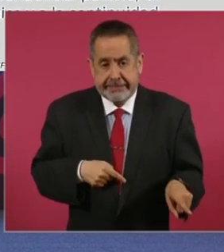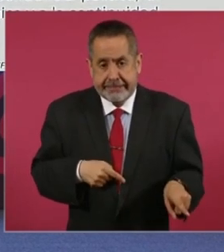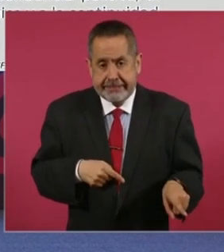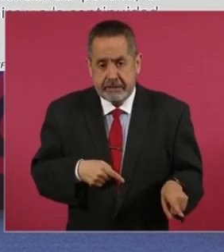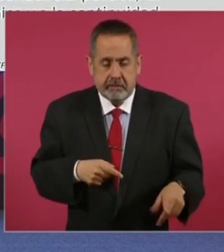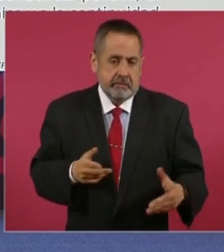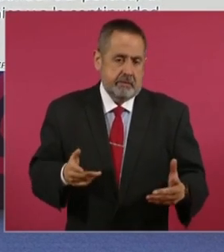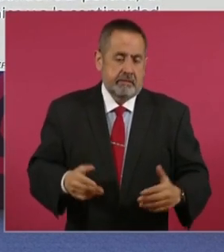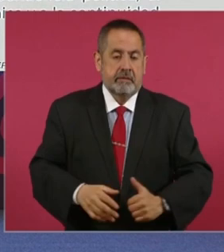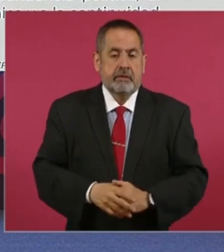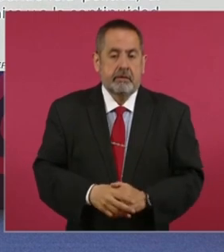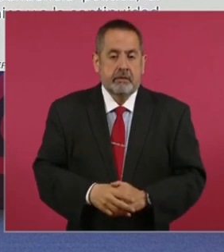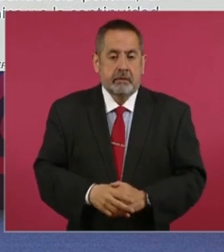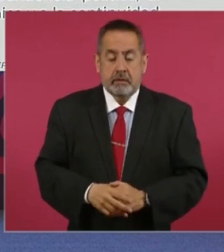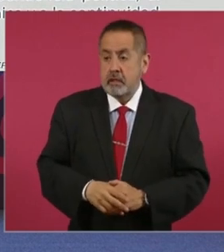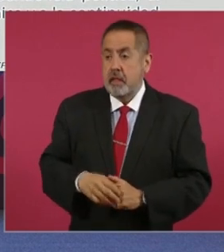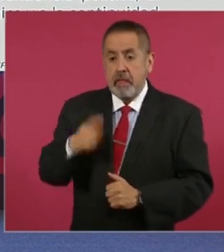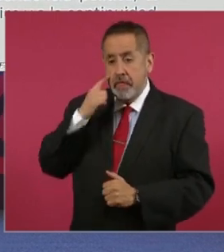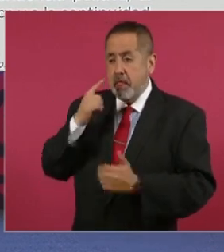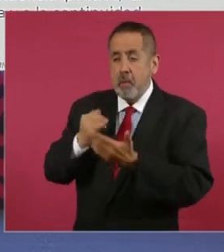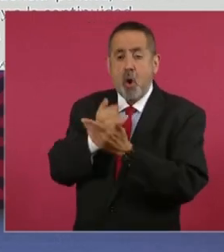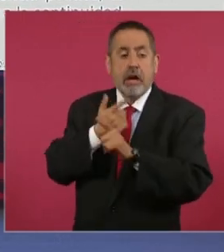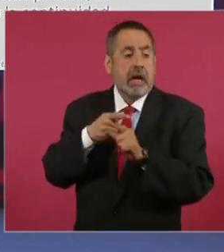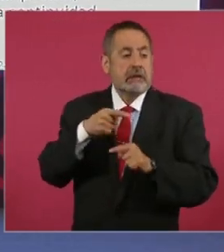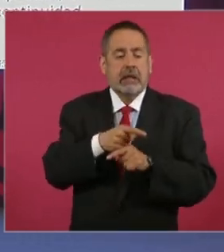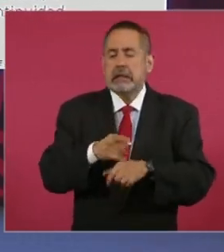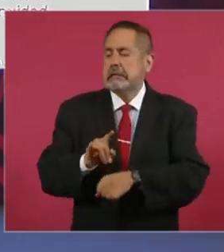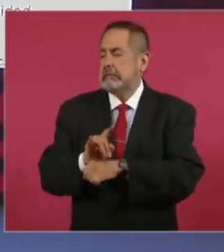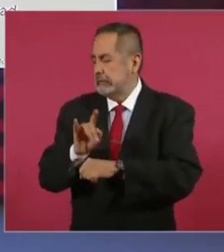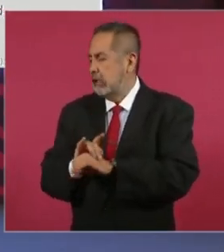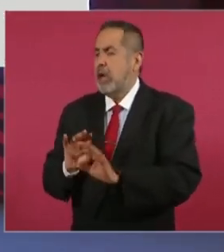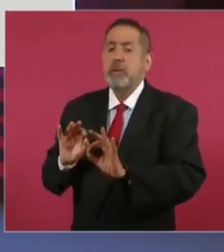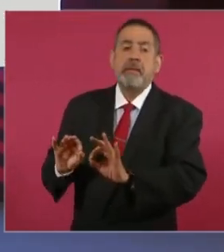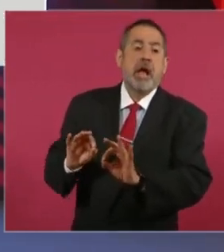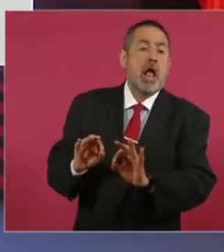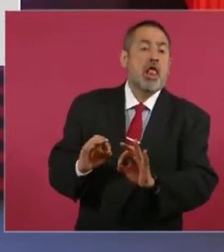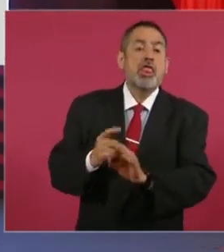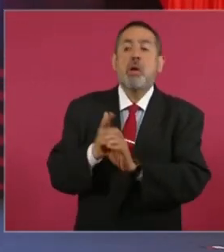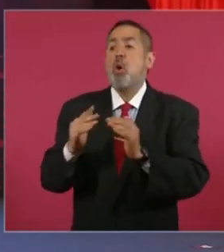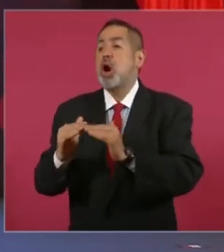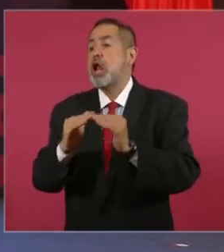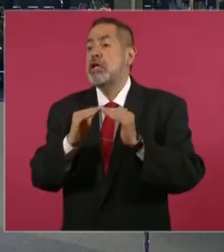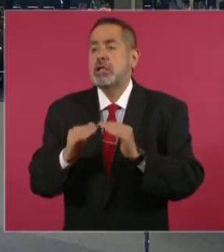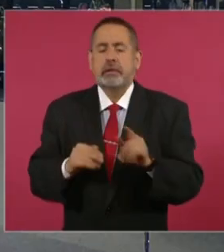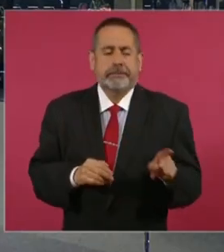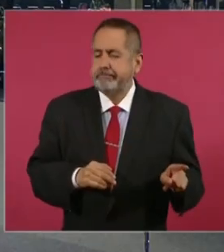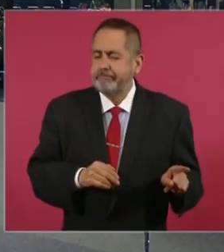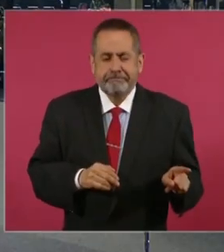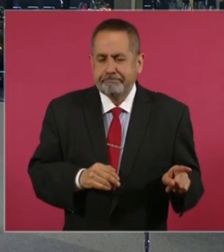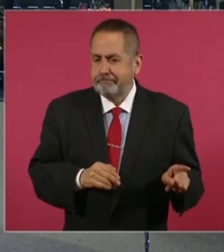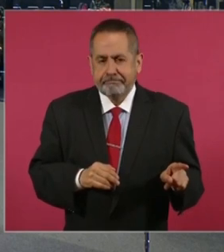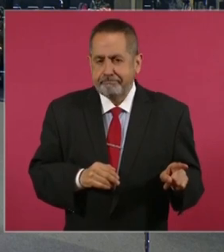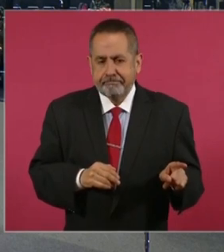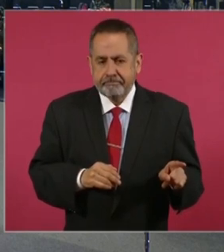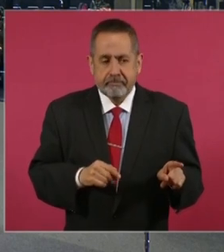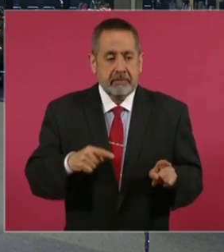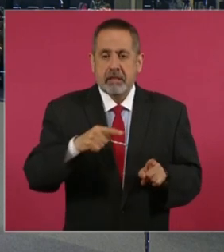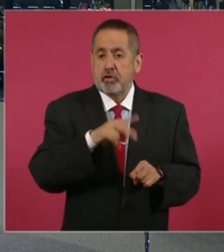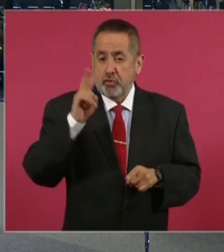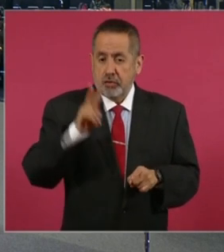la democracia fue una fachada. Lo que hubo fue una